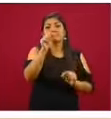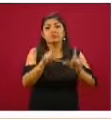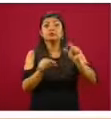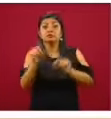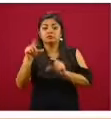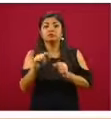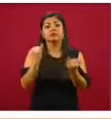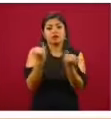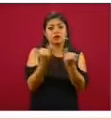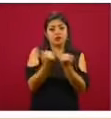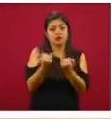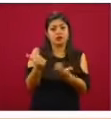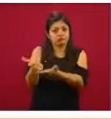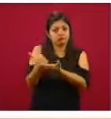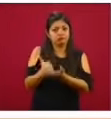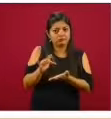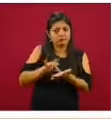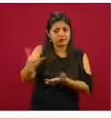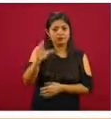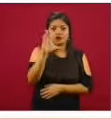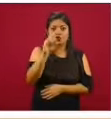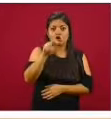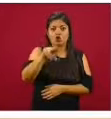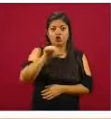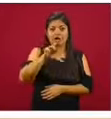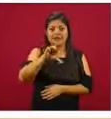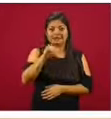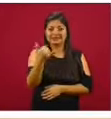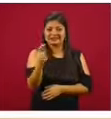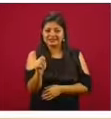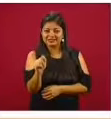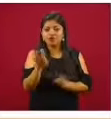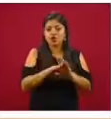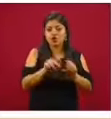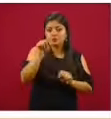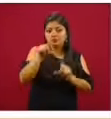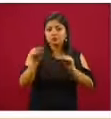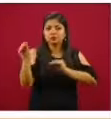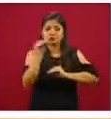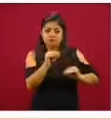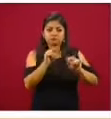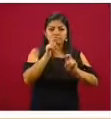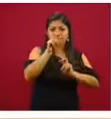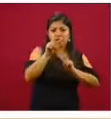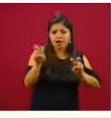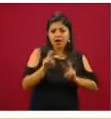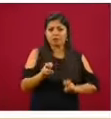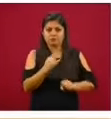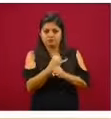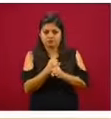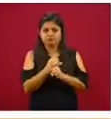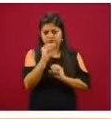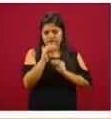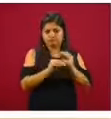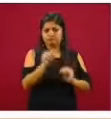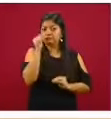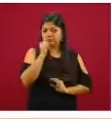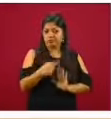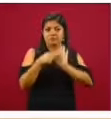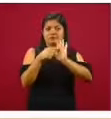que CONACYT también nos ayuda con esos índices de movilidad a monitorearlos, a integrarlos, a analizarlos, y los presentamos